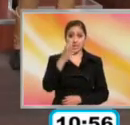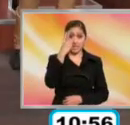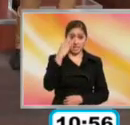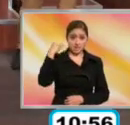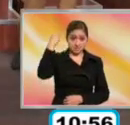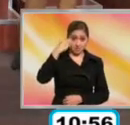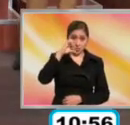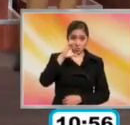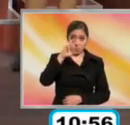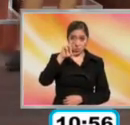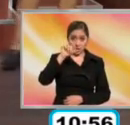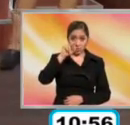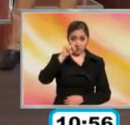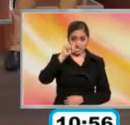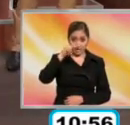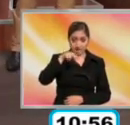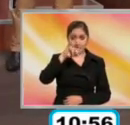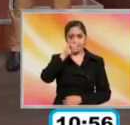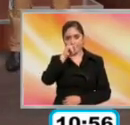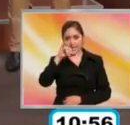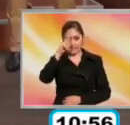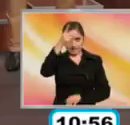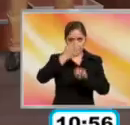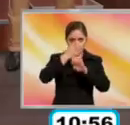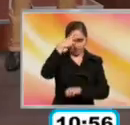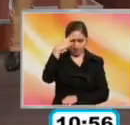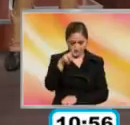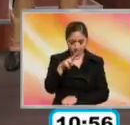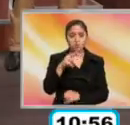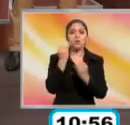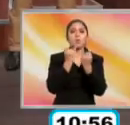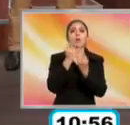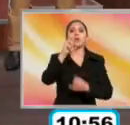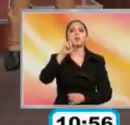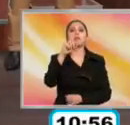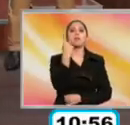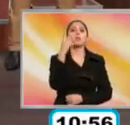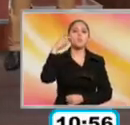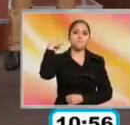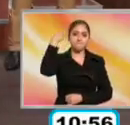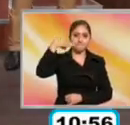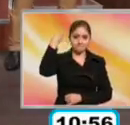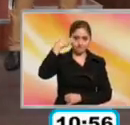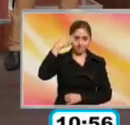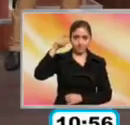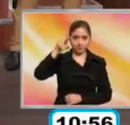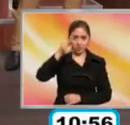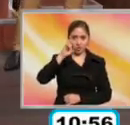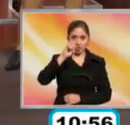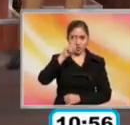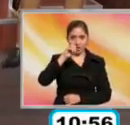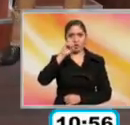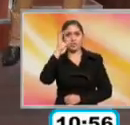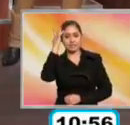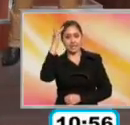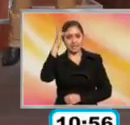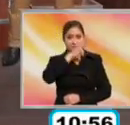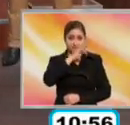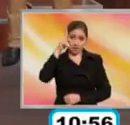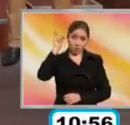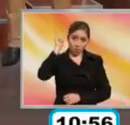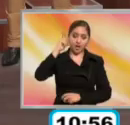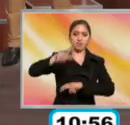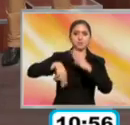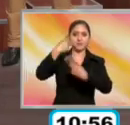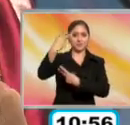en Cuautitlán, aquí Ajá. en el Estado de México. Vamos a estar también el 31 de marzo en el Rodeo Santa Fe para toda la gente que esté cerquita que nos